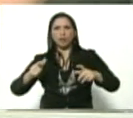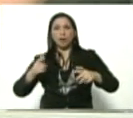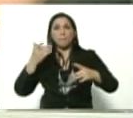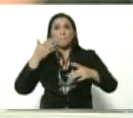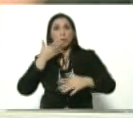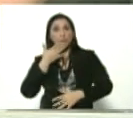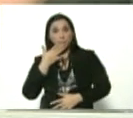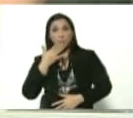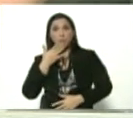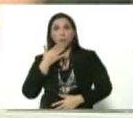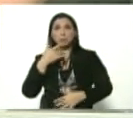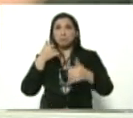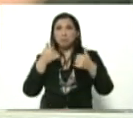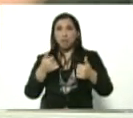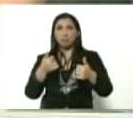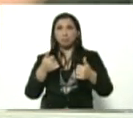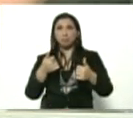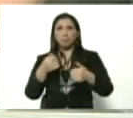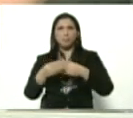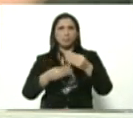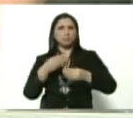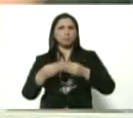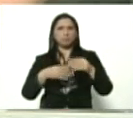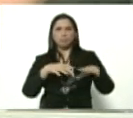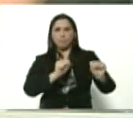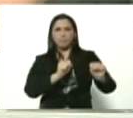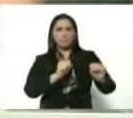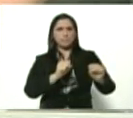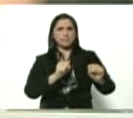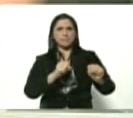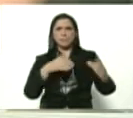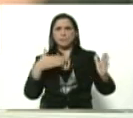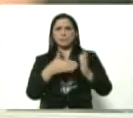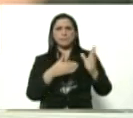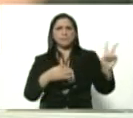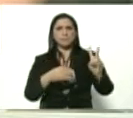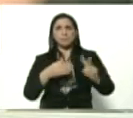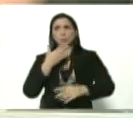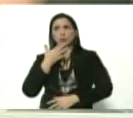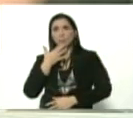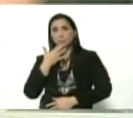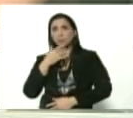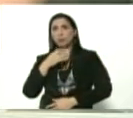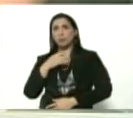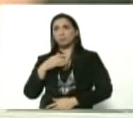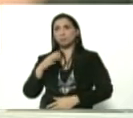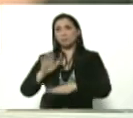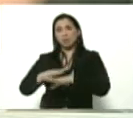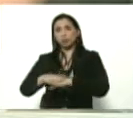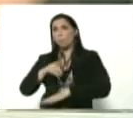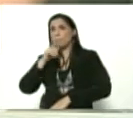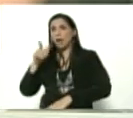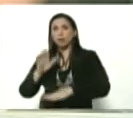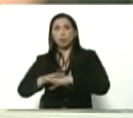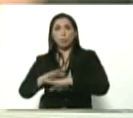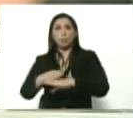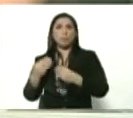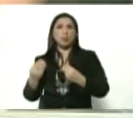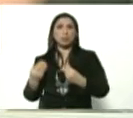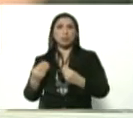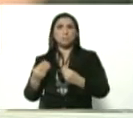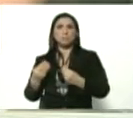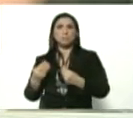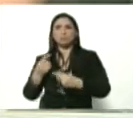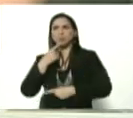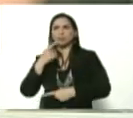bien, una escalada de intervención. Y si salía mal, como salió, lavarse las